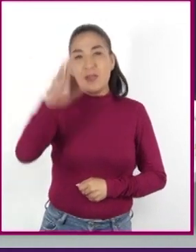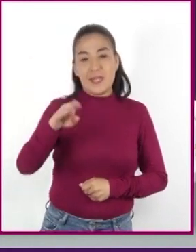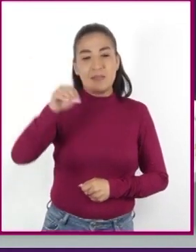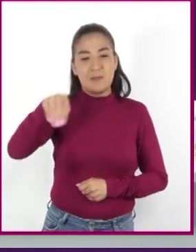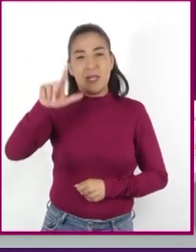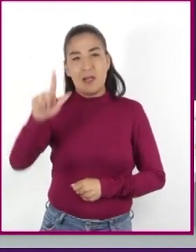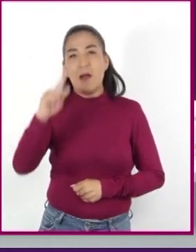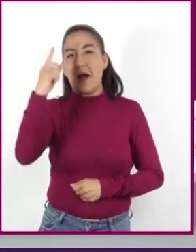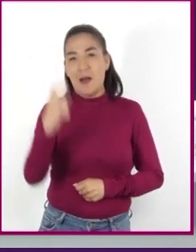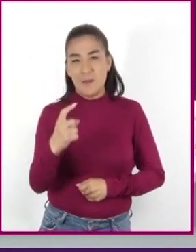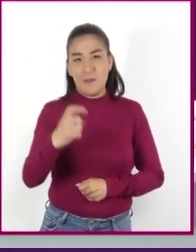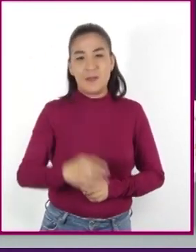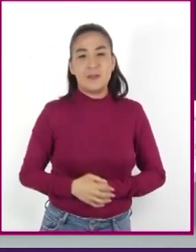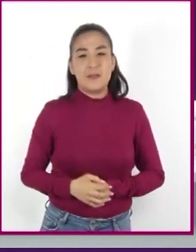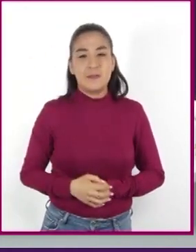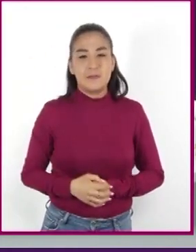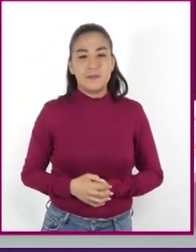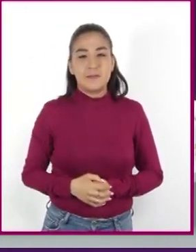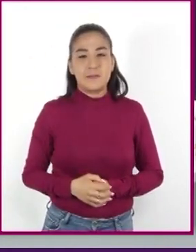destilada.